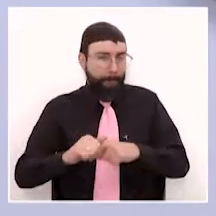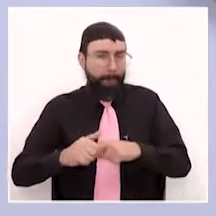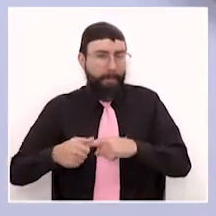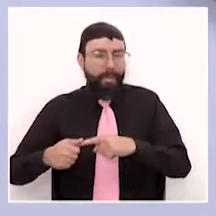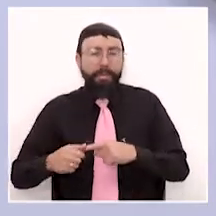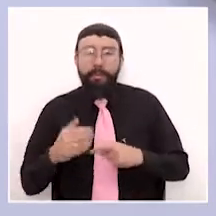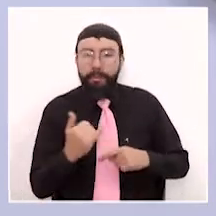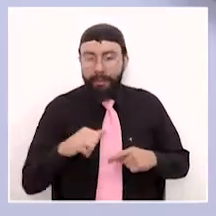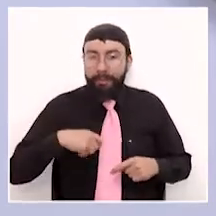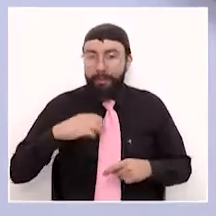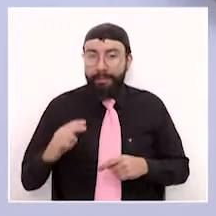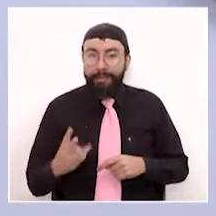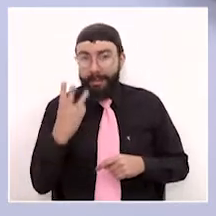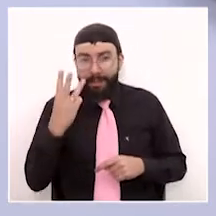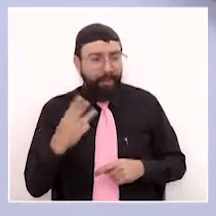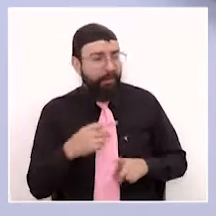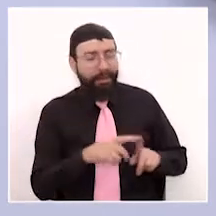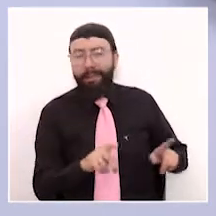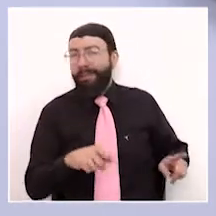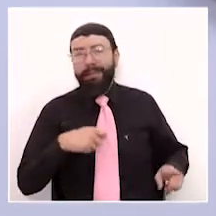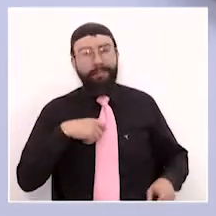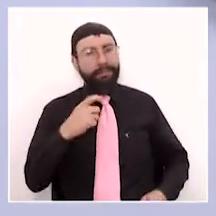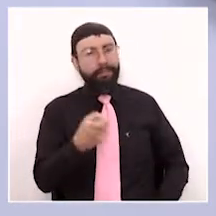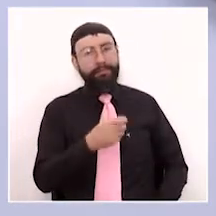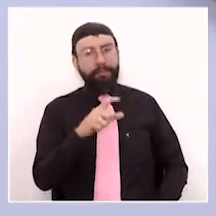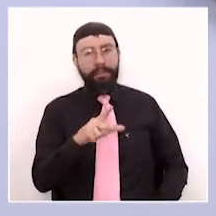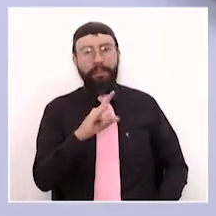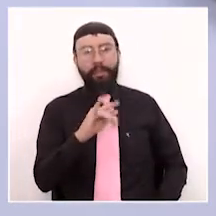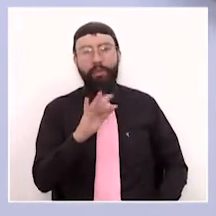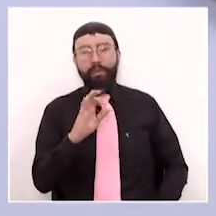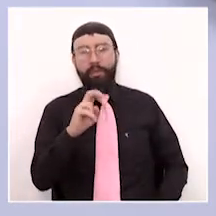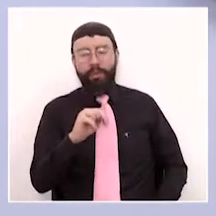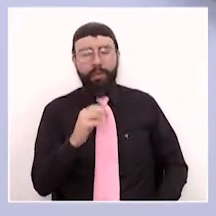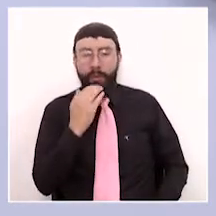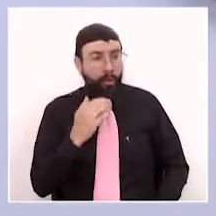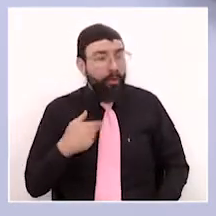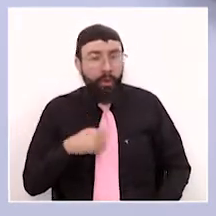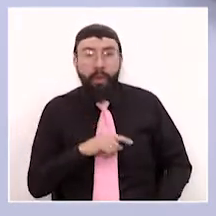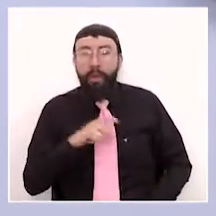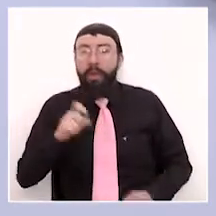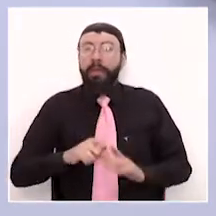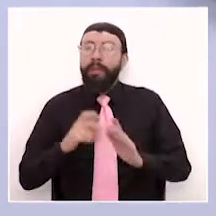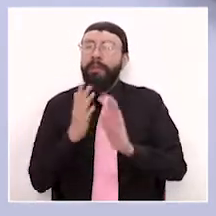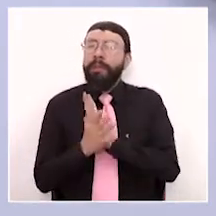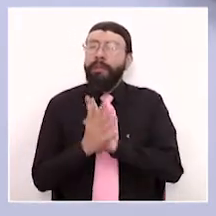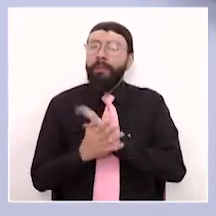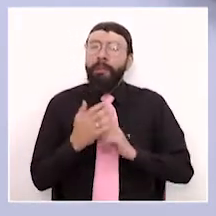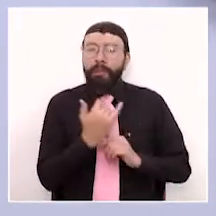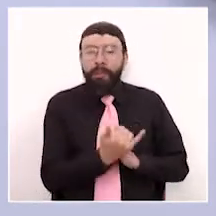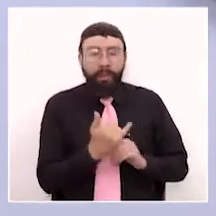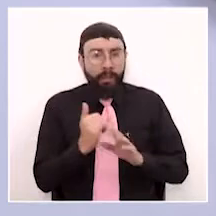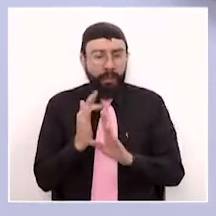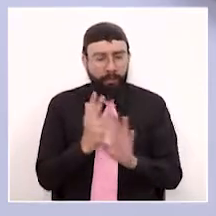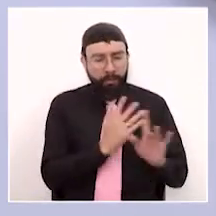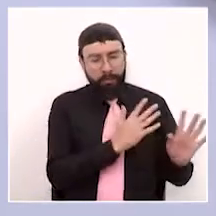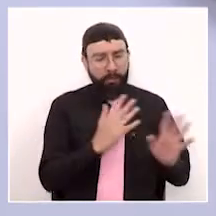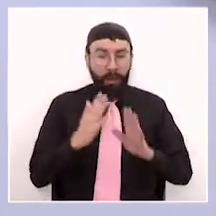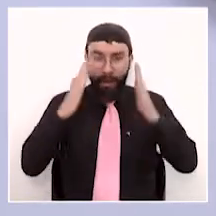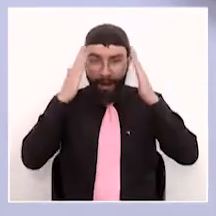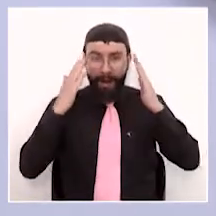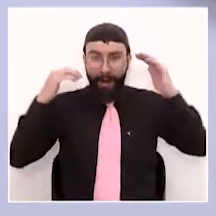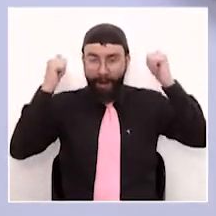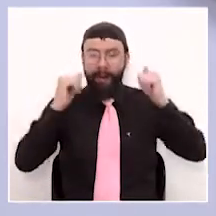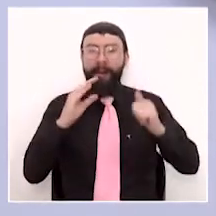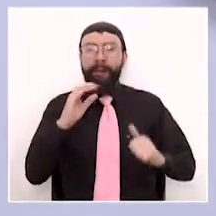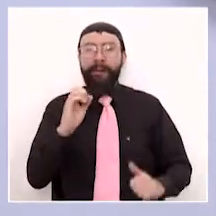tres componentes que no tienen gluten. Recordemos que nosotros debemos contar que el trigo, la avena, cebada y